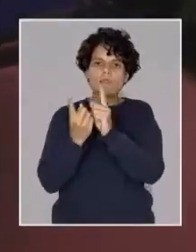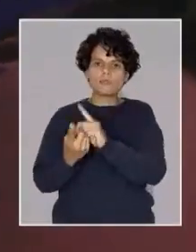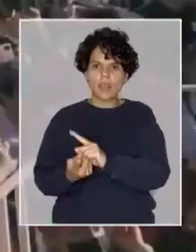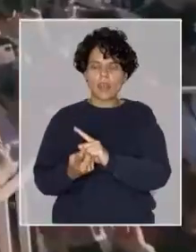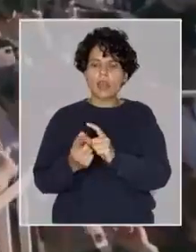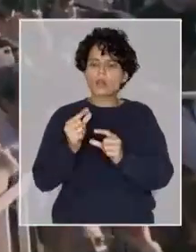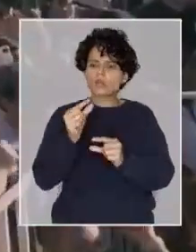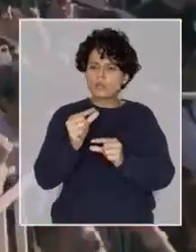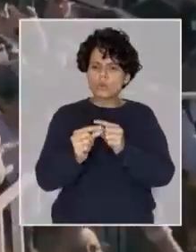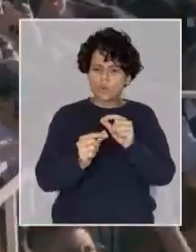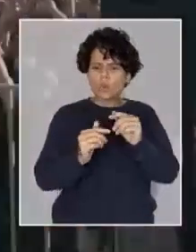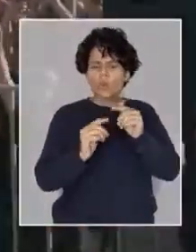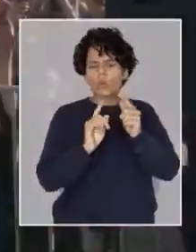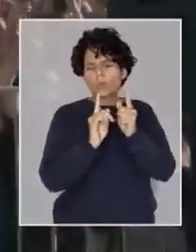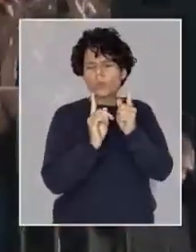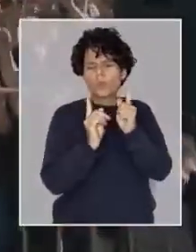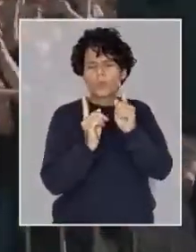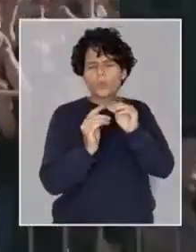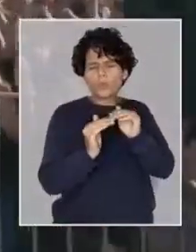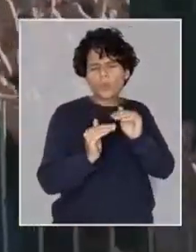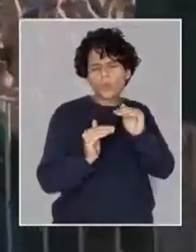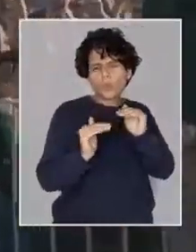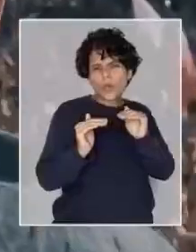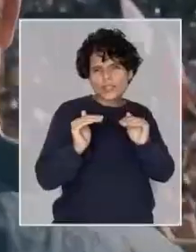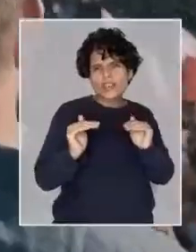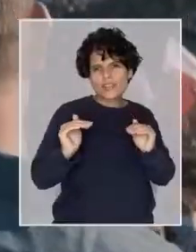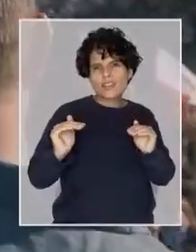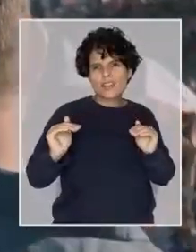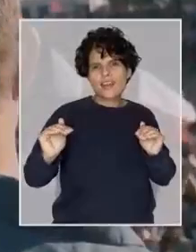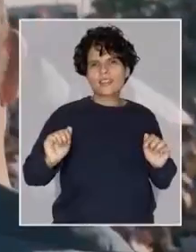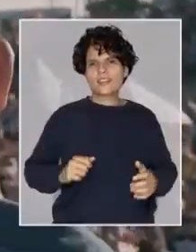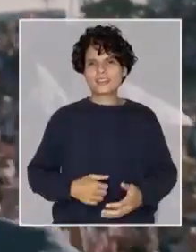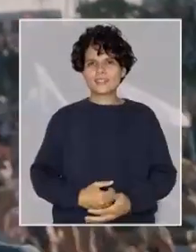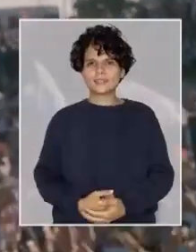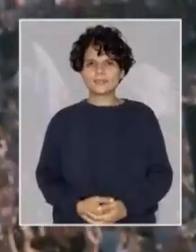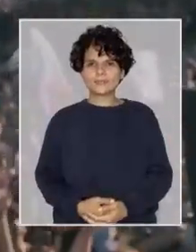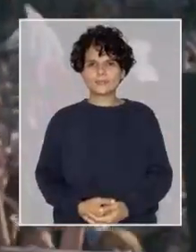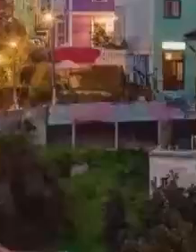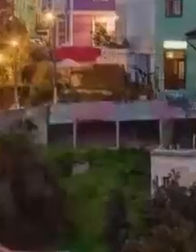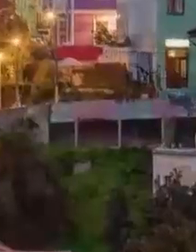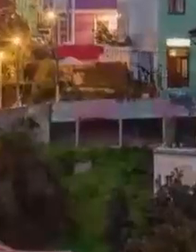nos permitirá tener la estabilidad que tanto necesitamos.